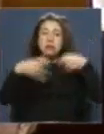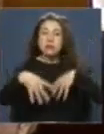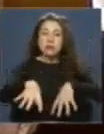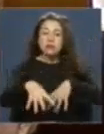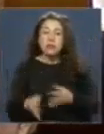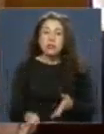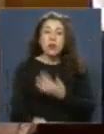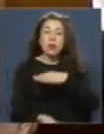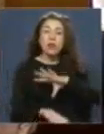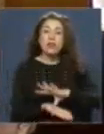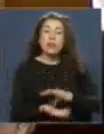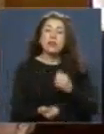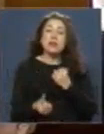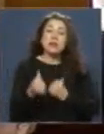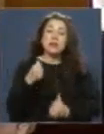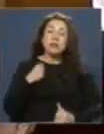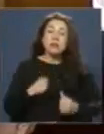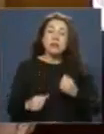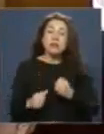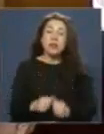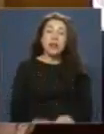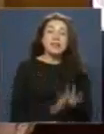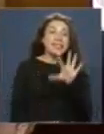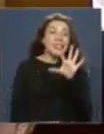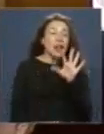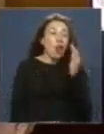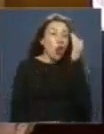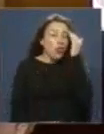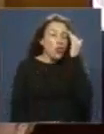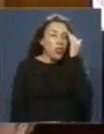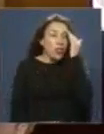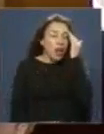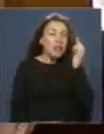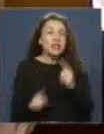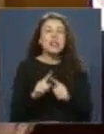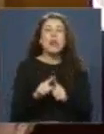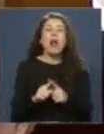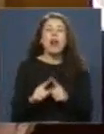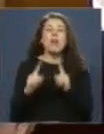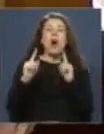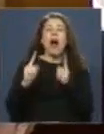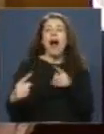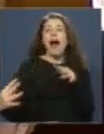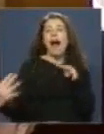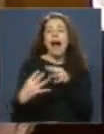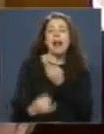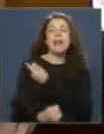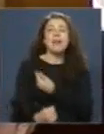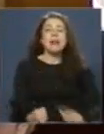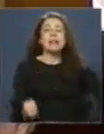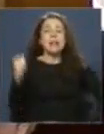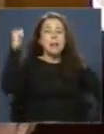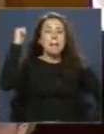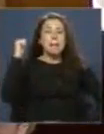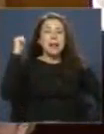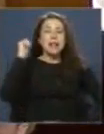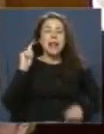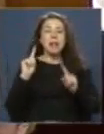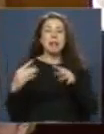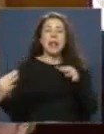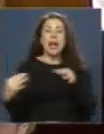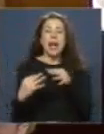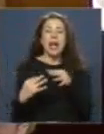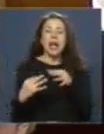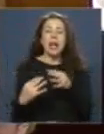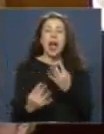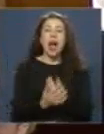país viene padeciendo 5 días de la guerra del presidente Piñera, una guerra donde